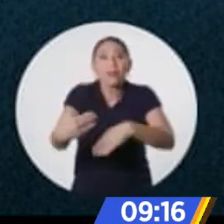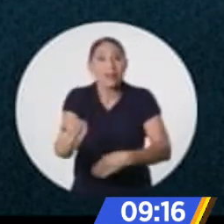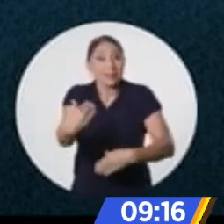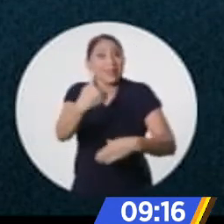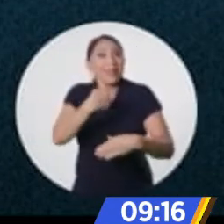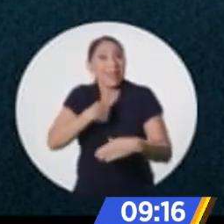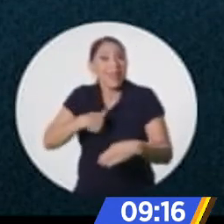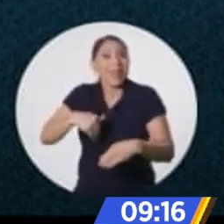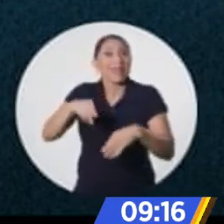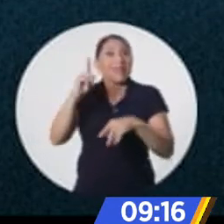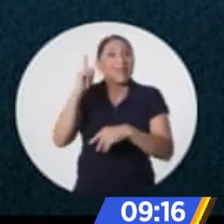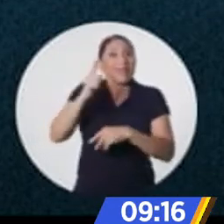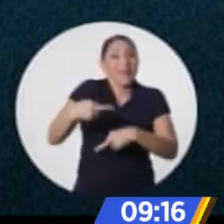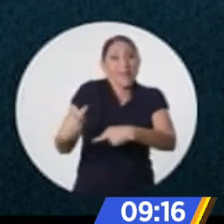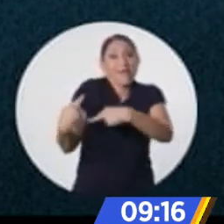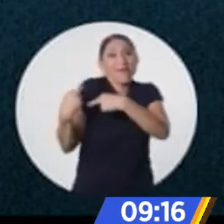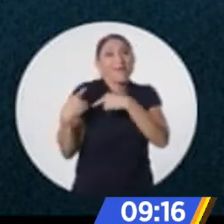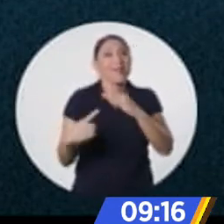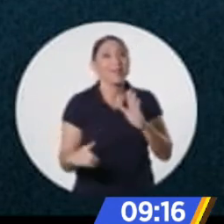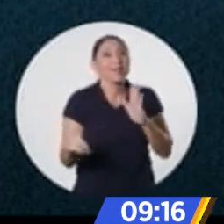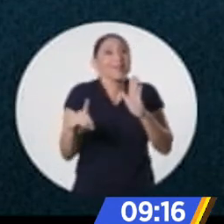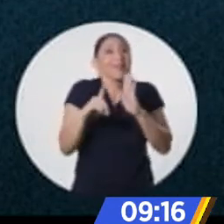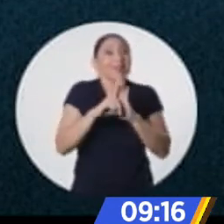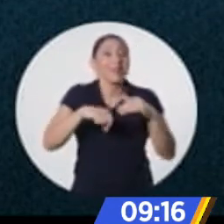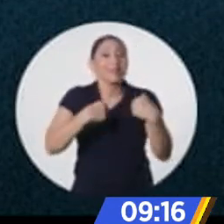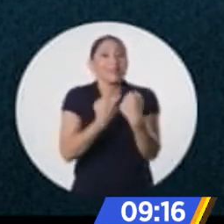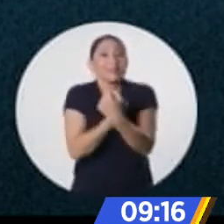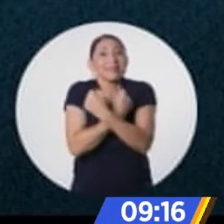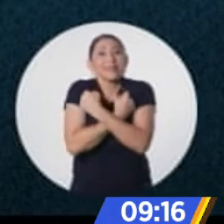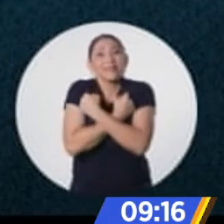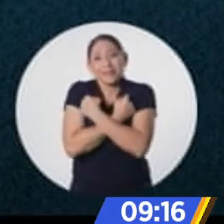hay deberes, derechos y